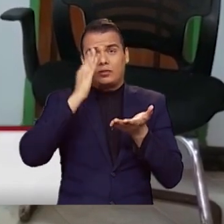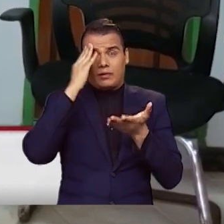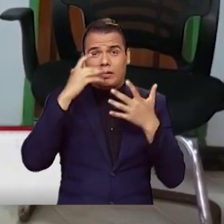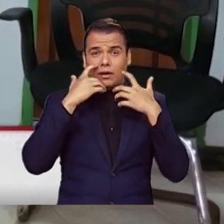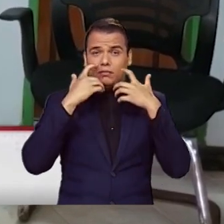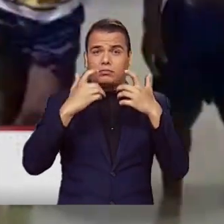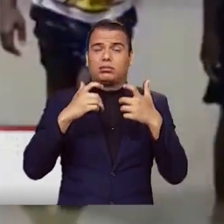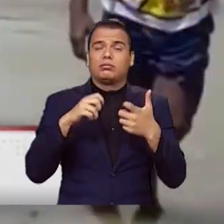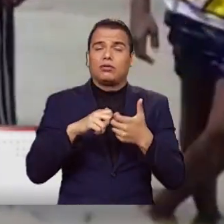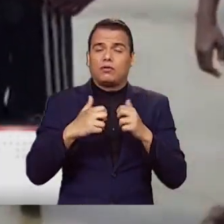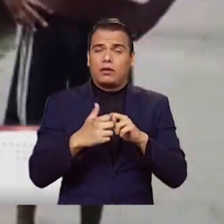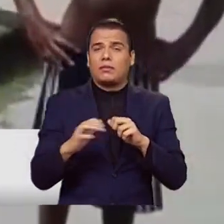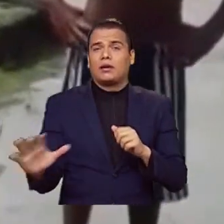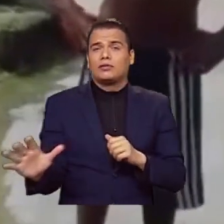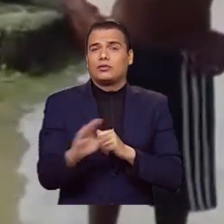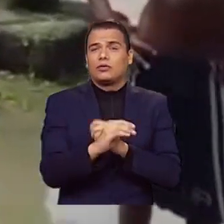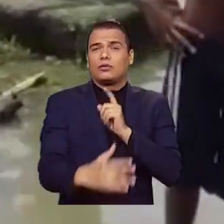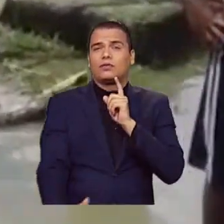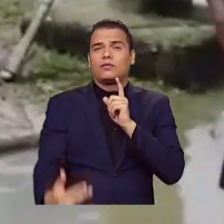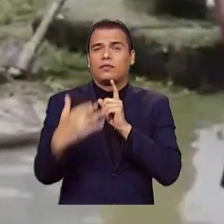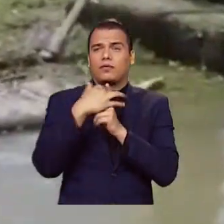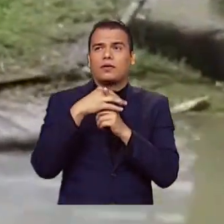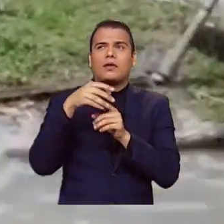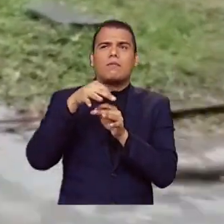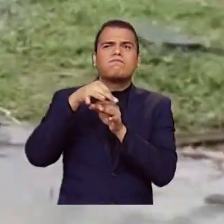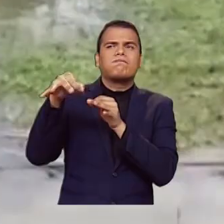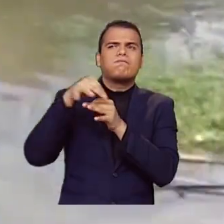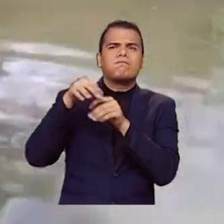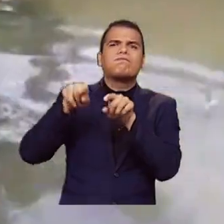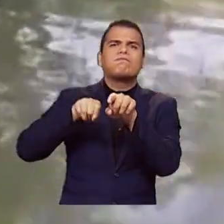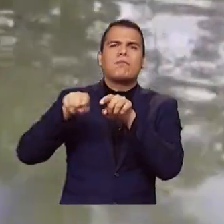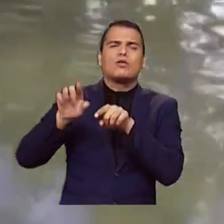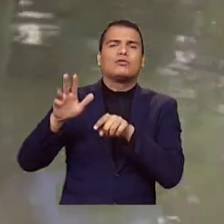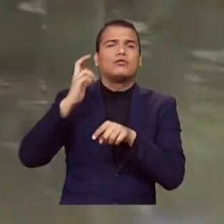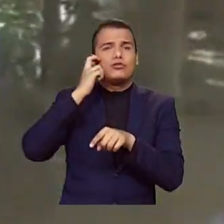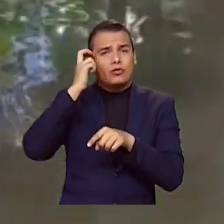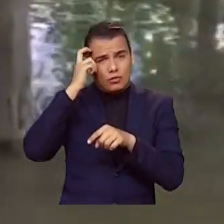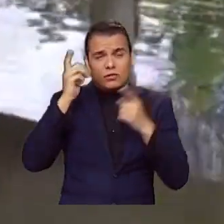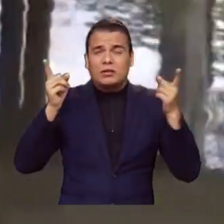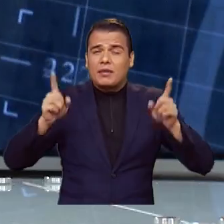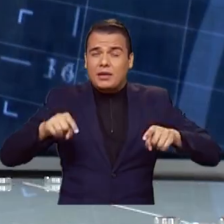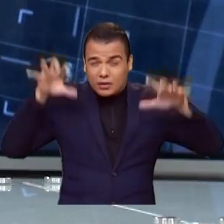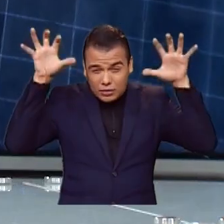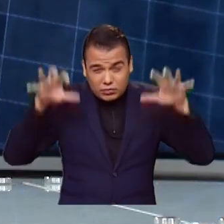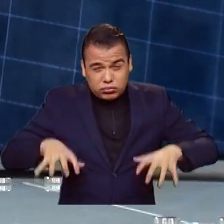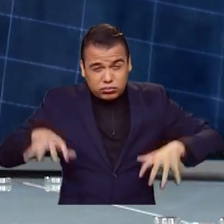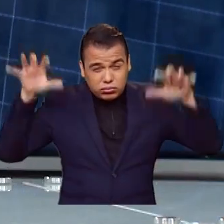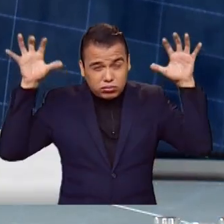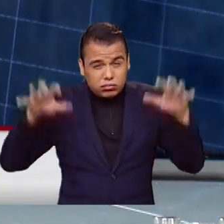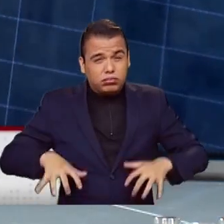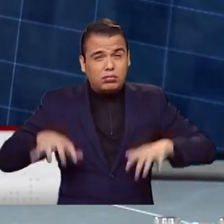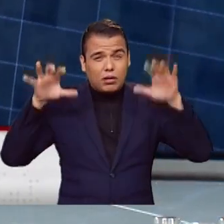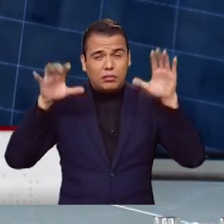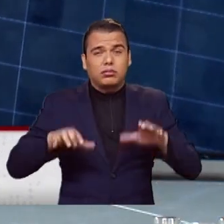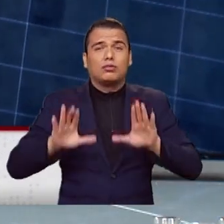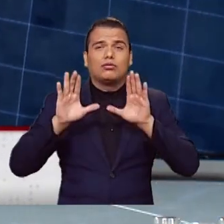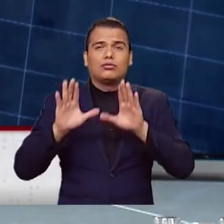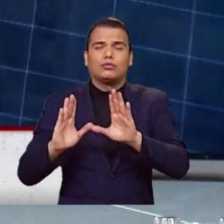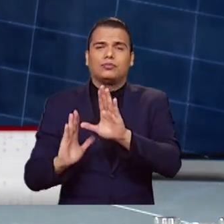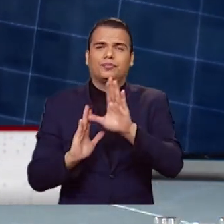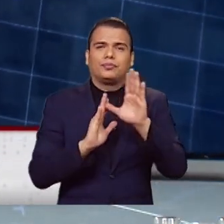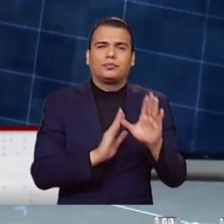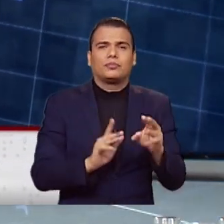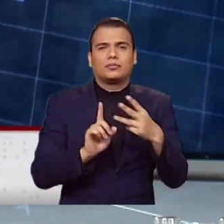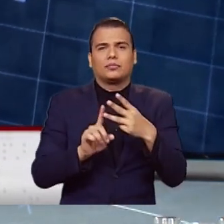momento acoge. En otros municipios del Chocó como Bojayá, el invierno también ha afectado. En Timbío, Cauca, dos jóvenes